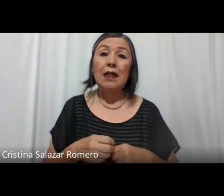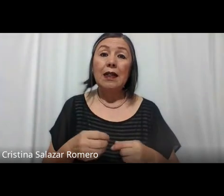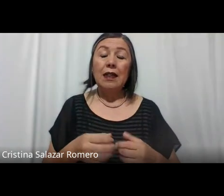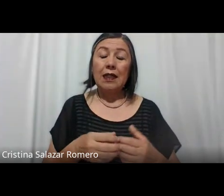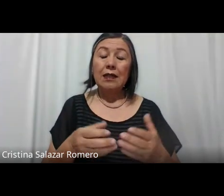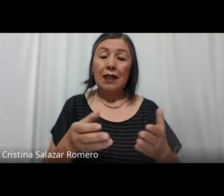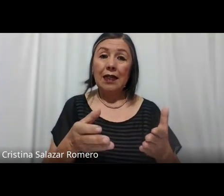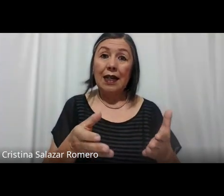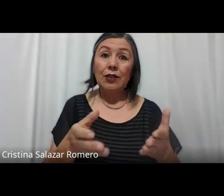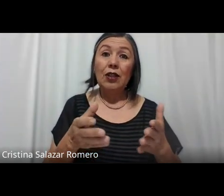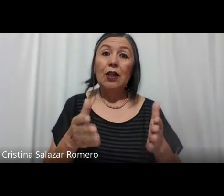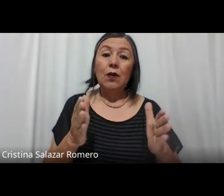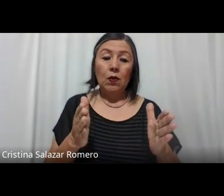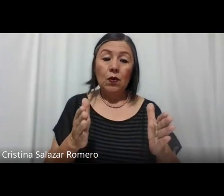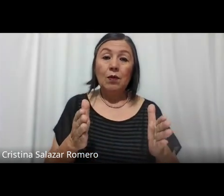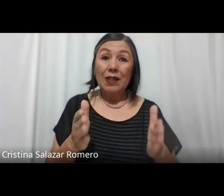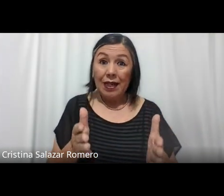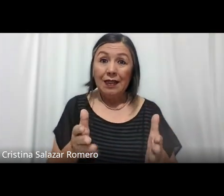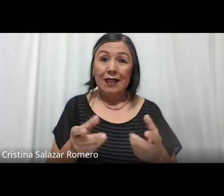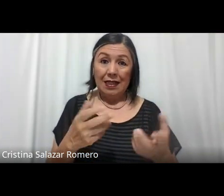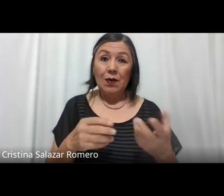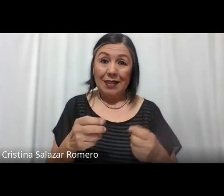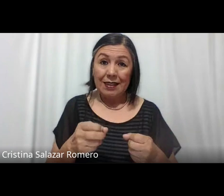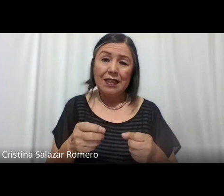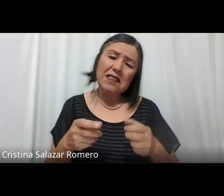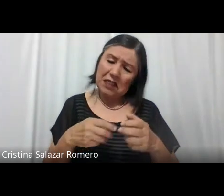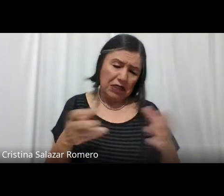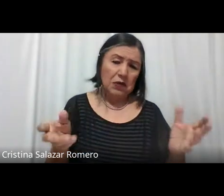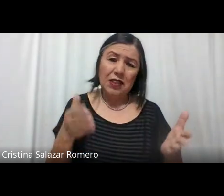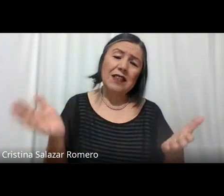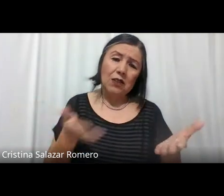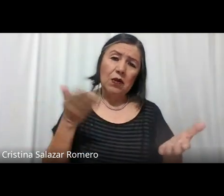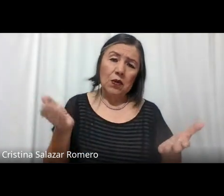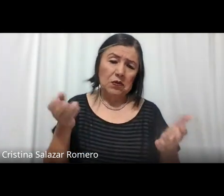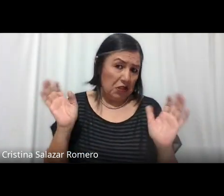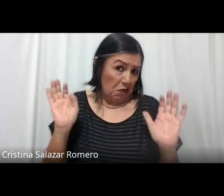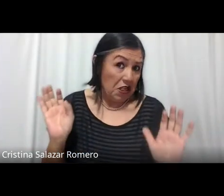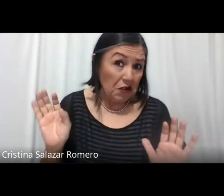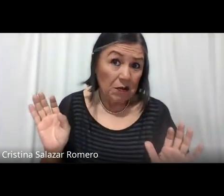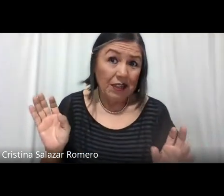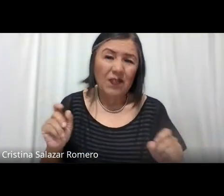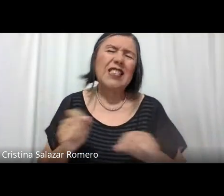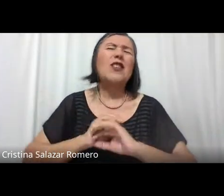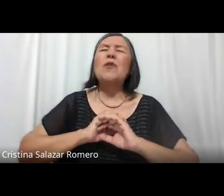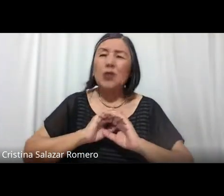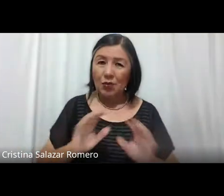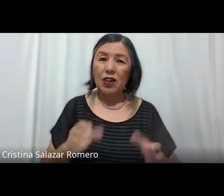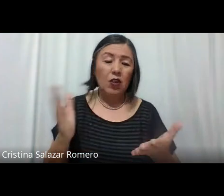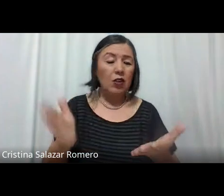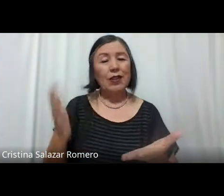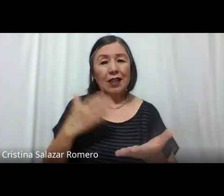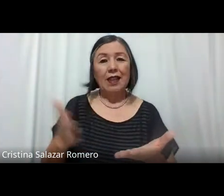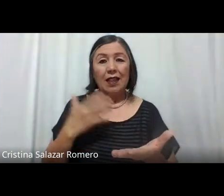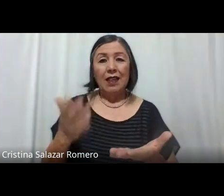doctora Caro un manual de lengua de señas que ustedes si lo pueden comprar en físico, mucho